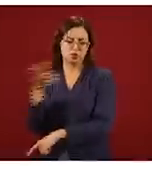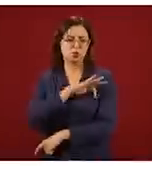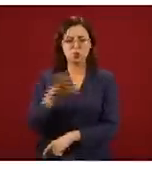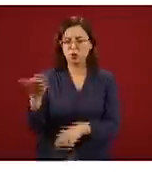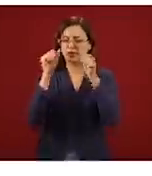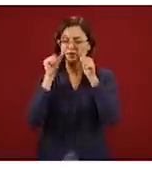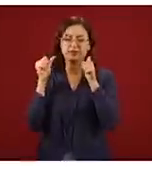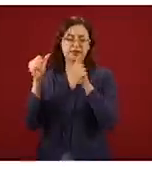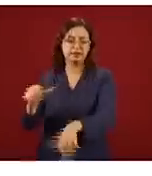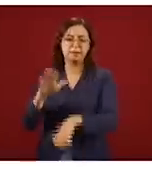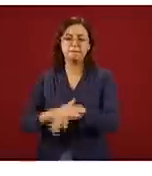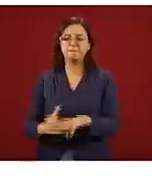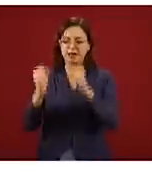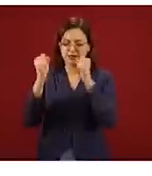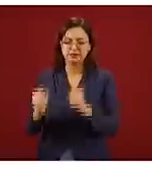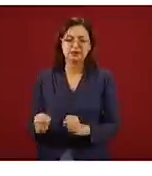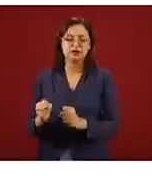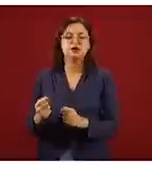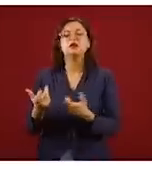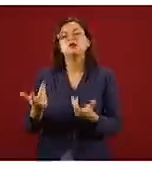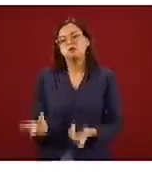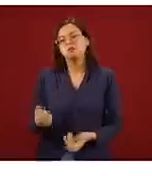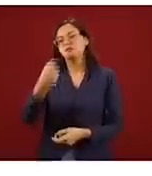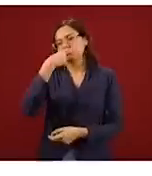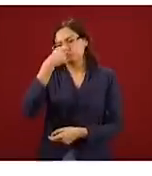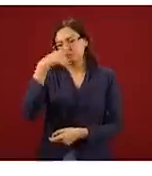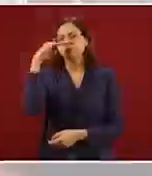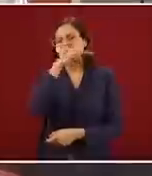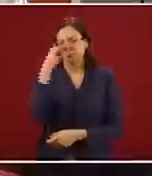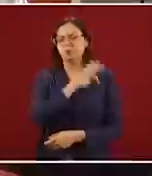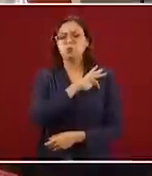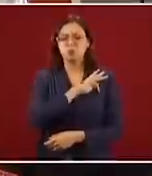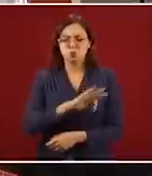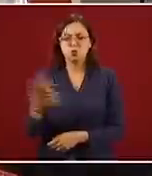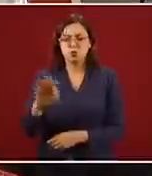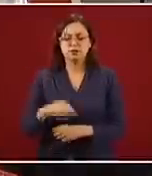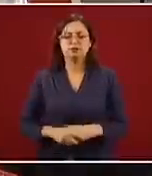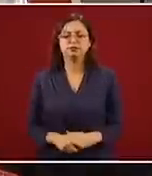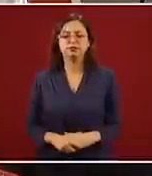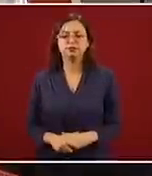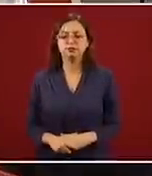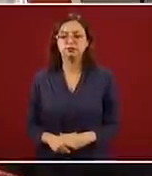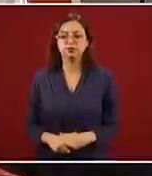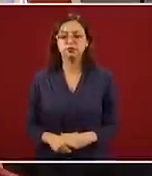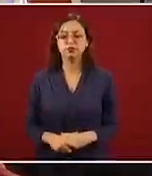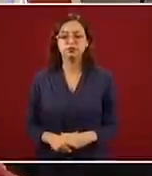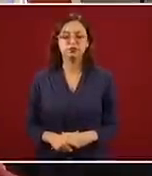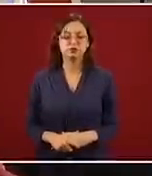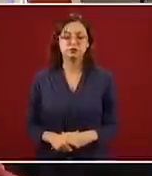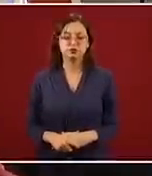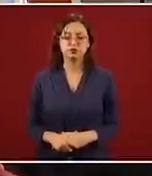atención médica y los medicamentos gratuitos para la población. Ahora, hoy quisiéramos compartir